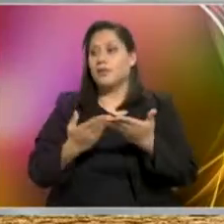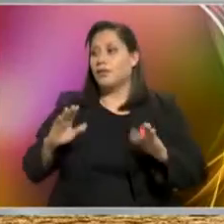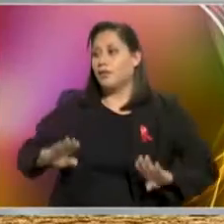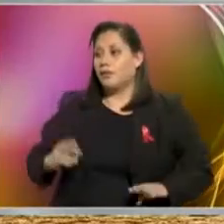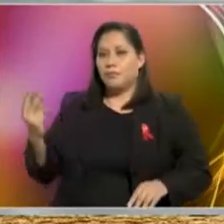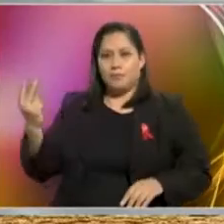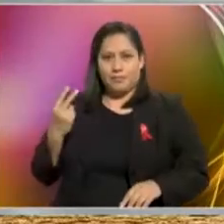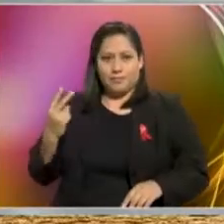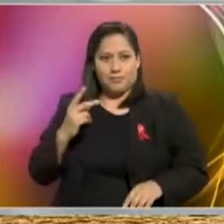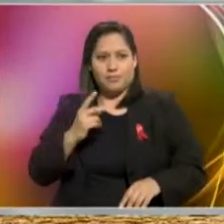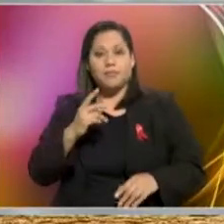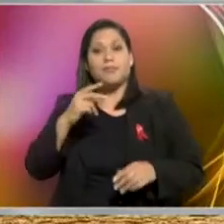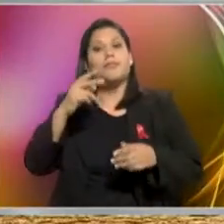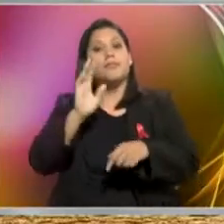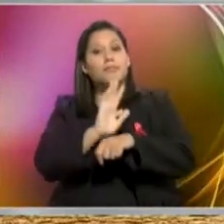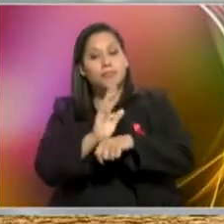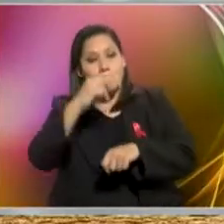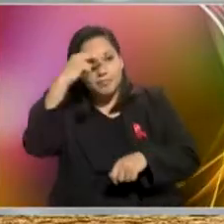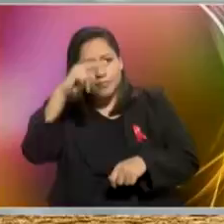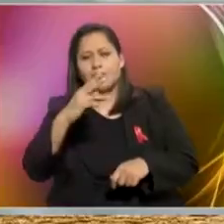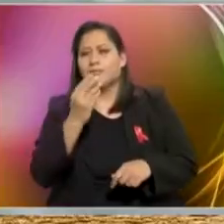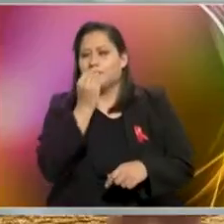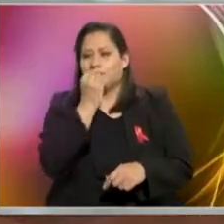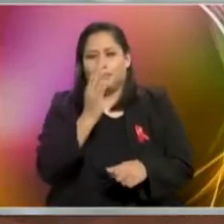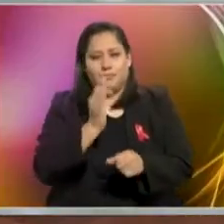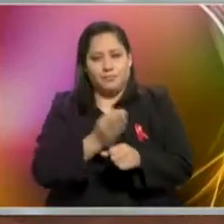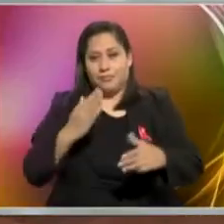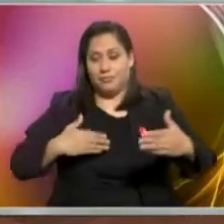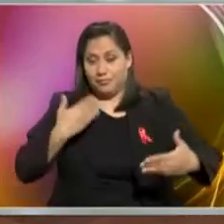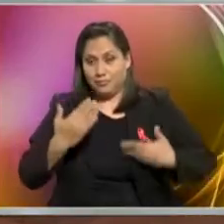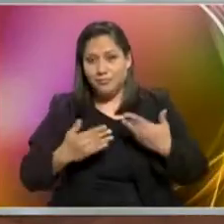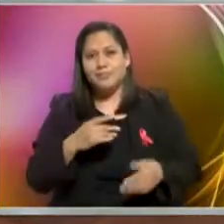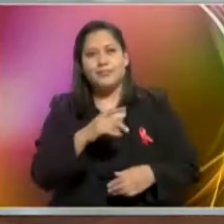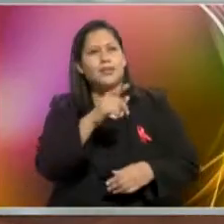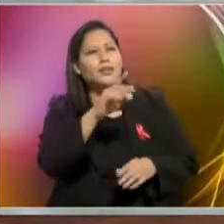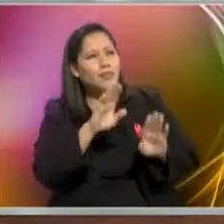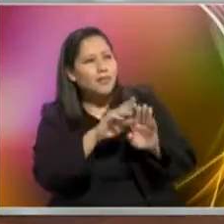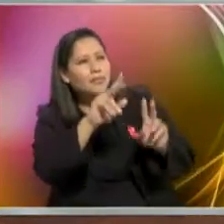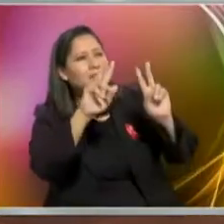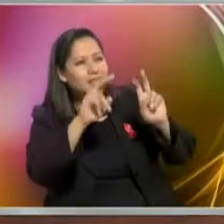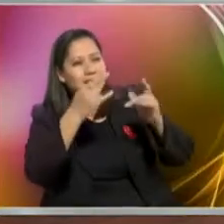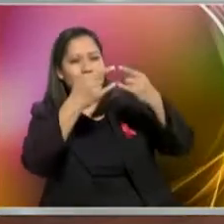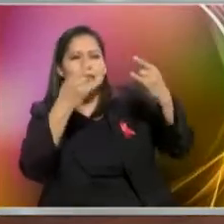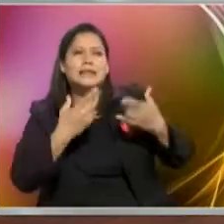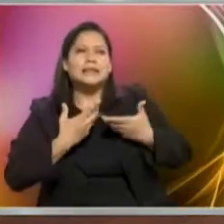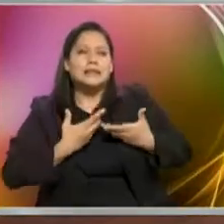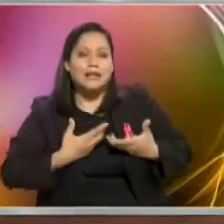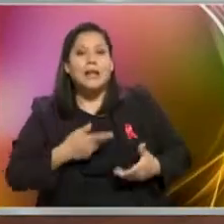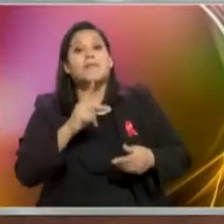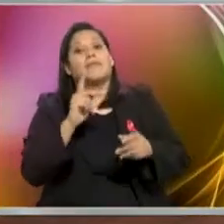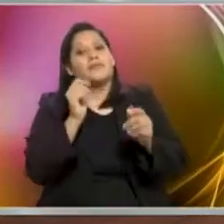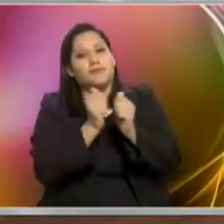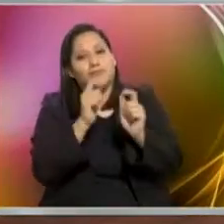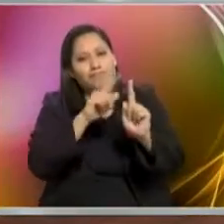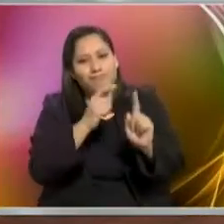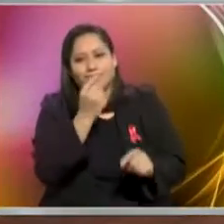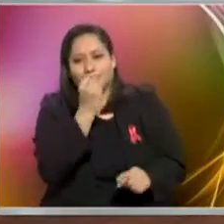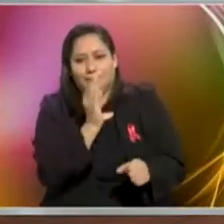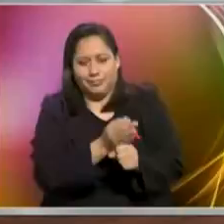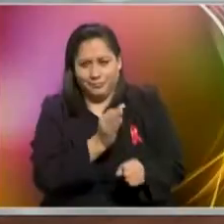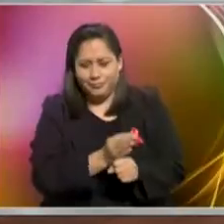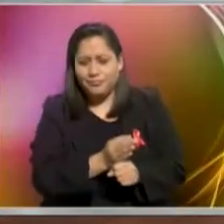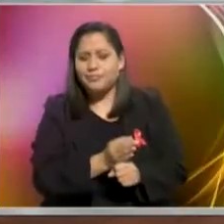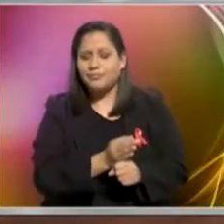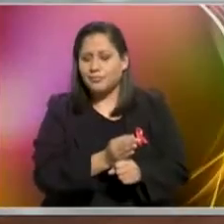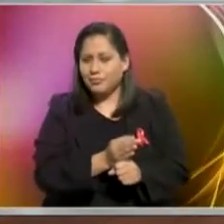es una película mexicana muy divertida, con Tragicómica. Tragicómica, sí, pero era, bueno, ya evolucionamos a que